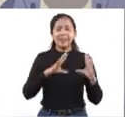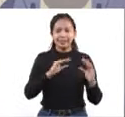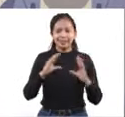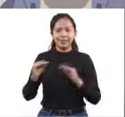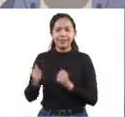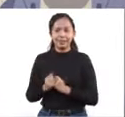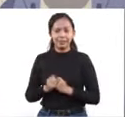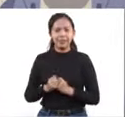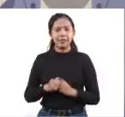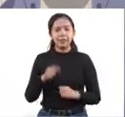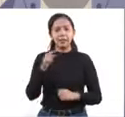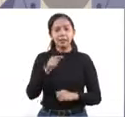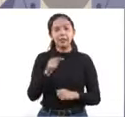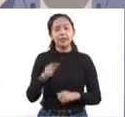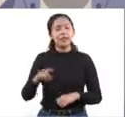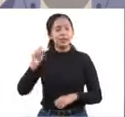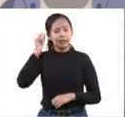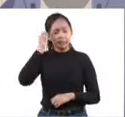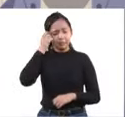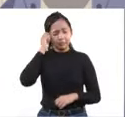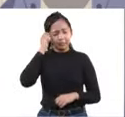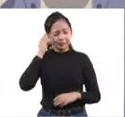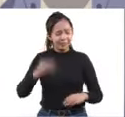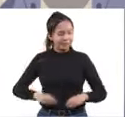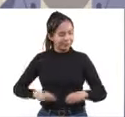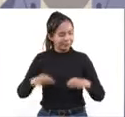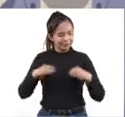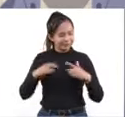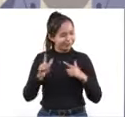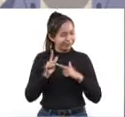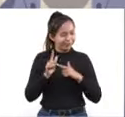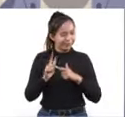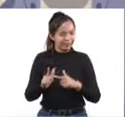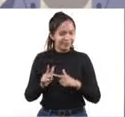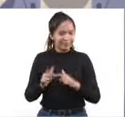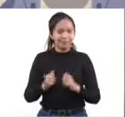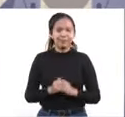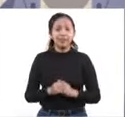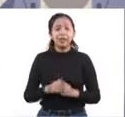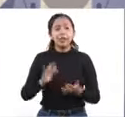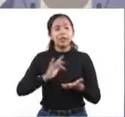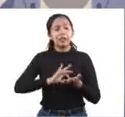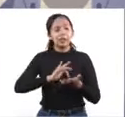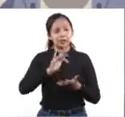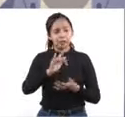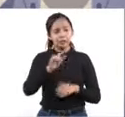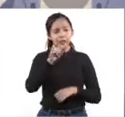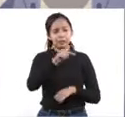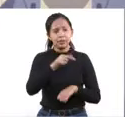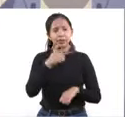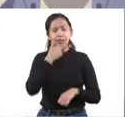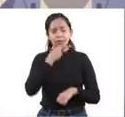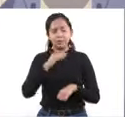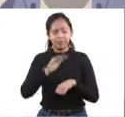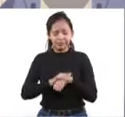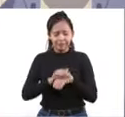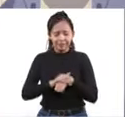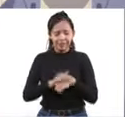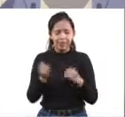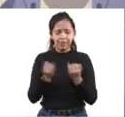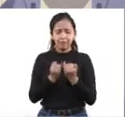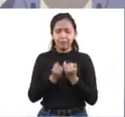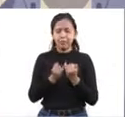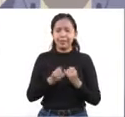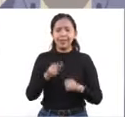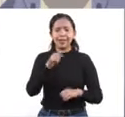no sirve para vivir. Hoy le doy las gracias a quien fue mi amigo, mi mentor